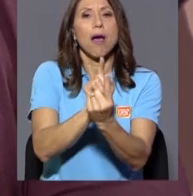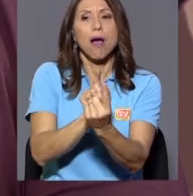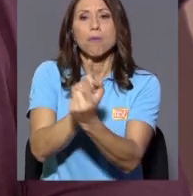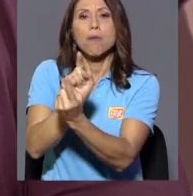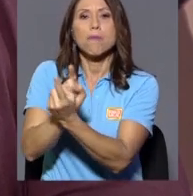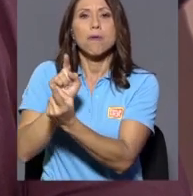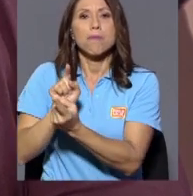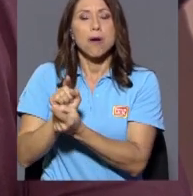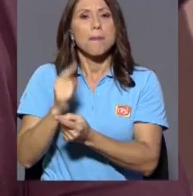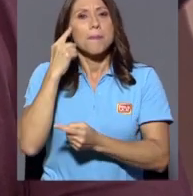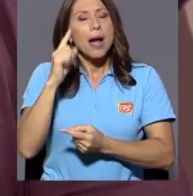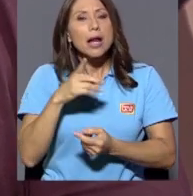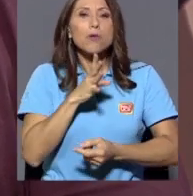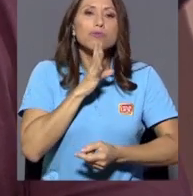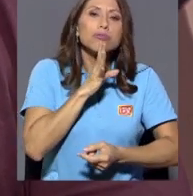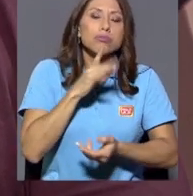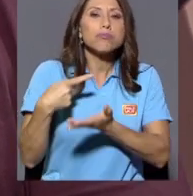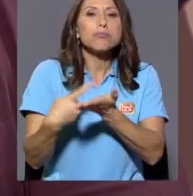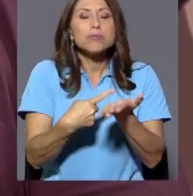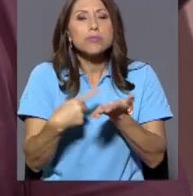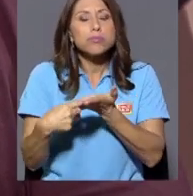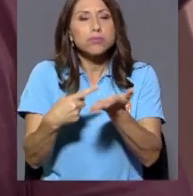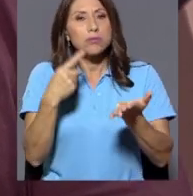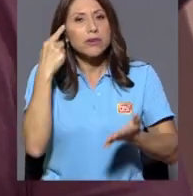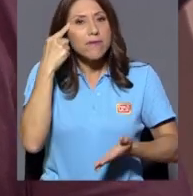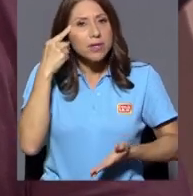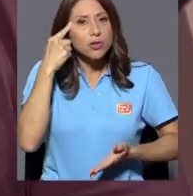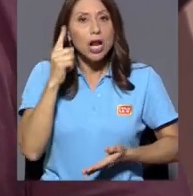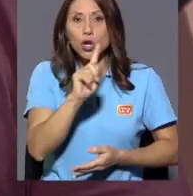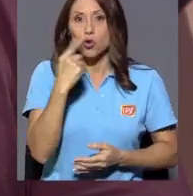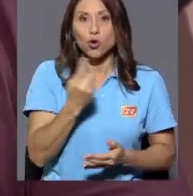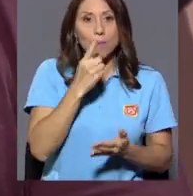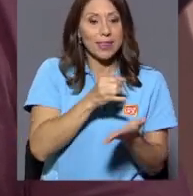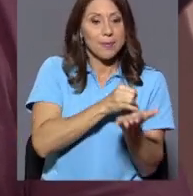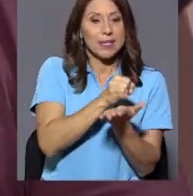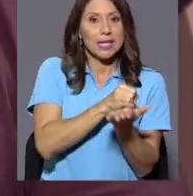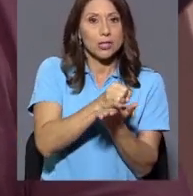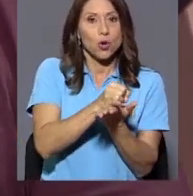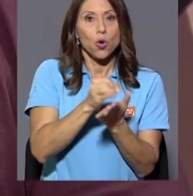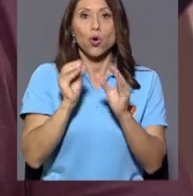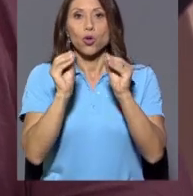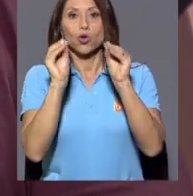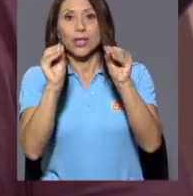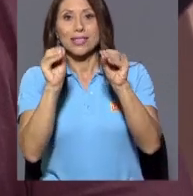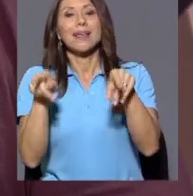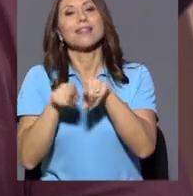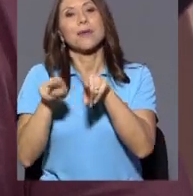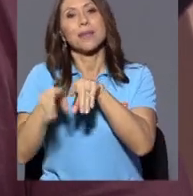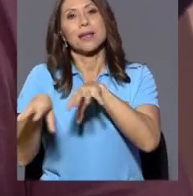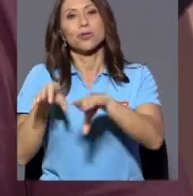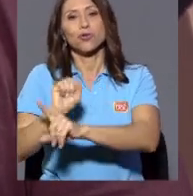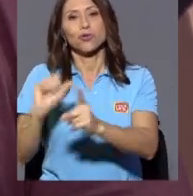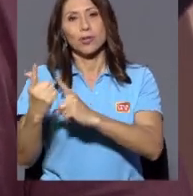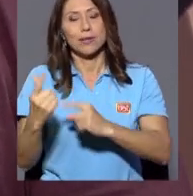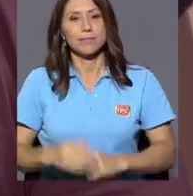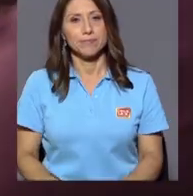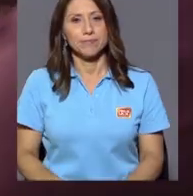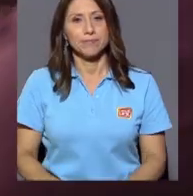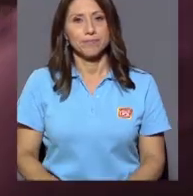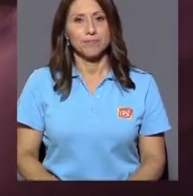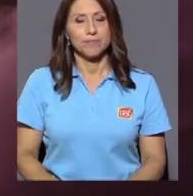que nos permite reflexionar no solamente de la investigación no solamente de la docencia sino también desde la acción